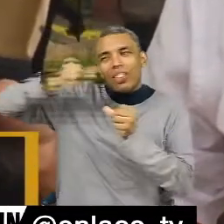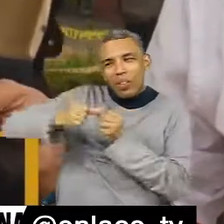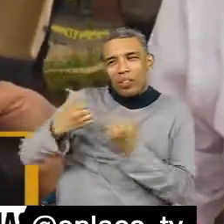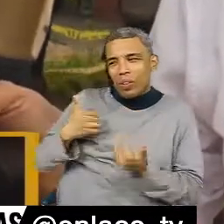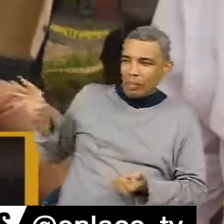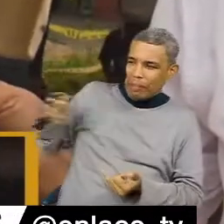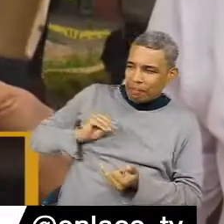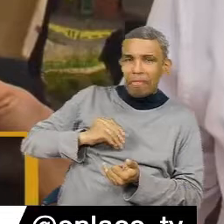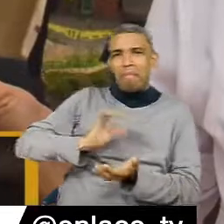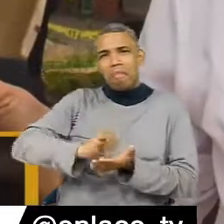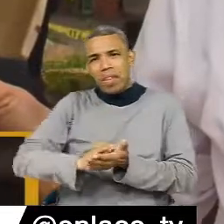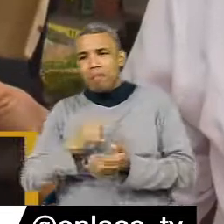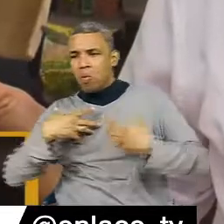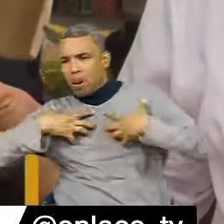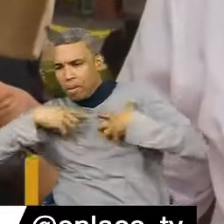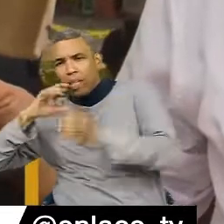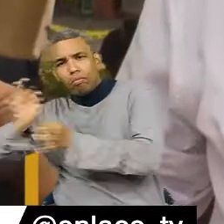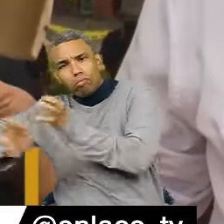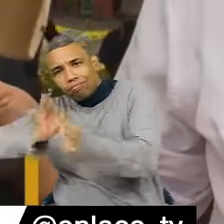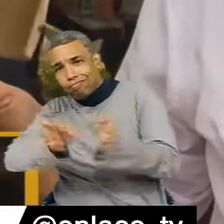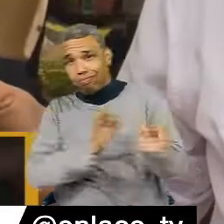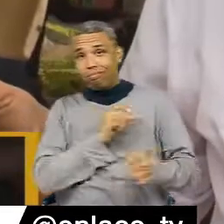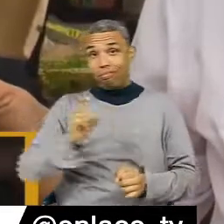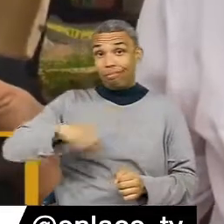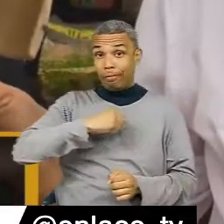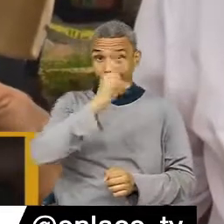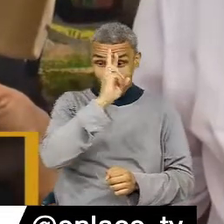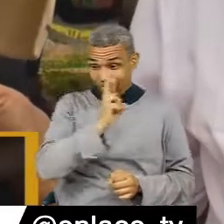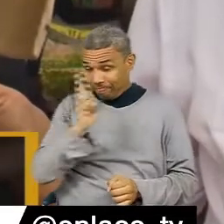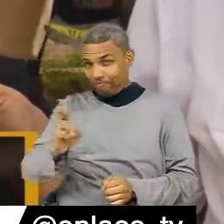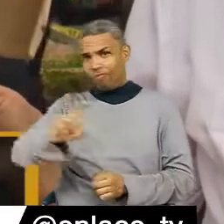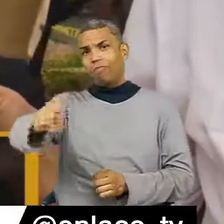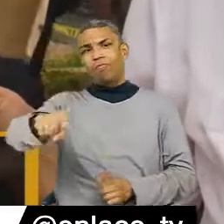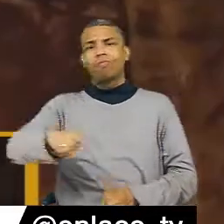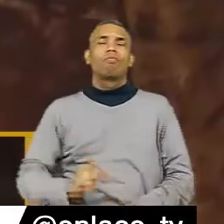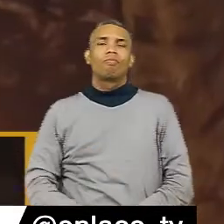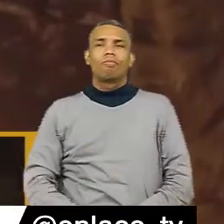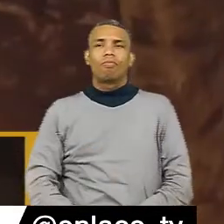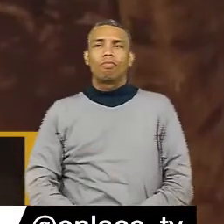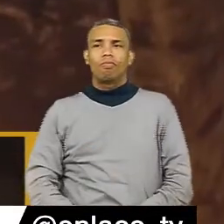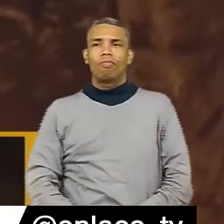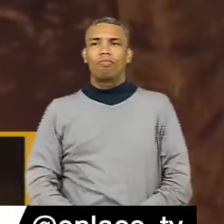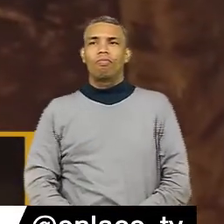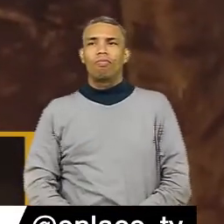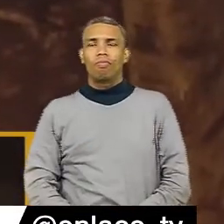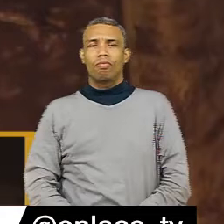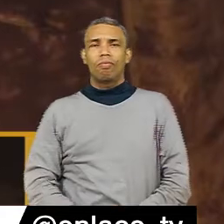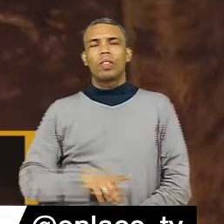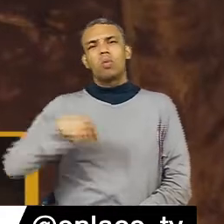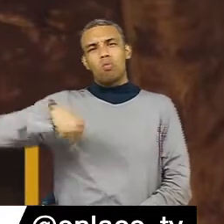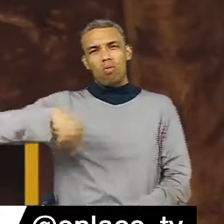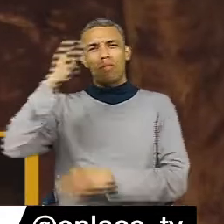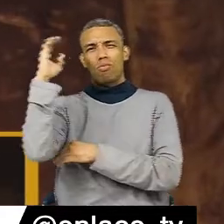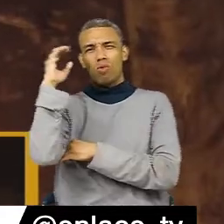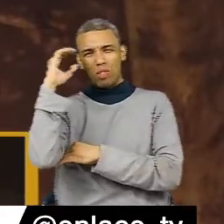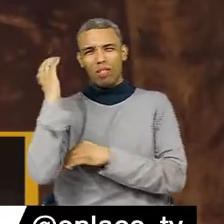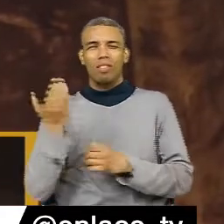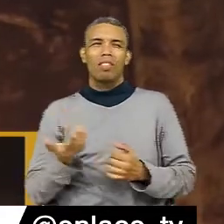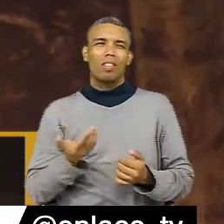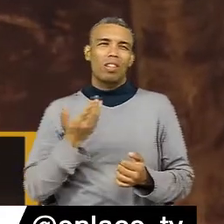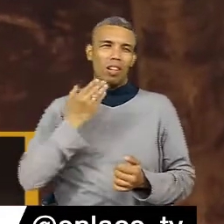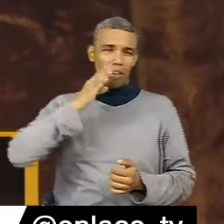y resaltar el cuidado y la importancia que, y el respeto que debemos tener hacia los animales. Hoy la Policía Nacional, en